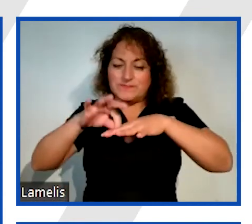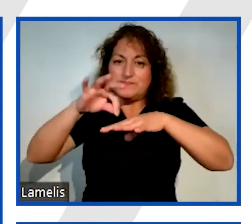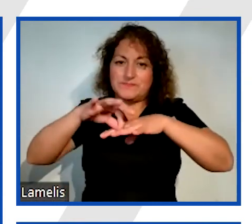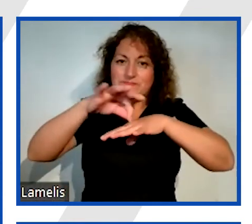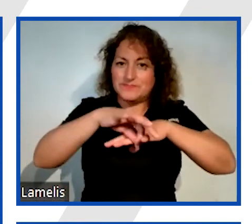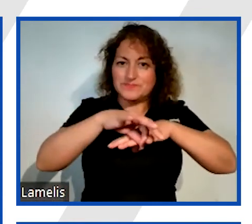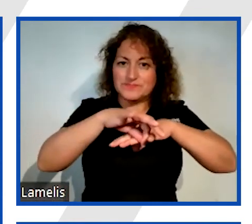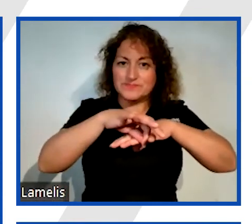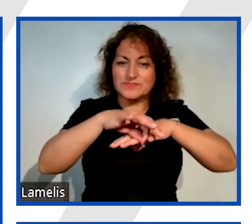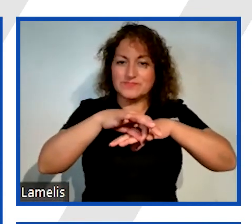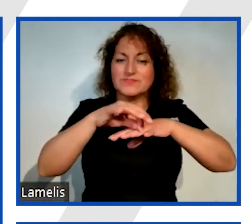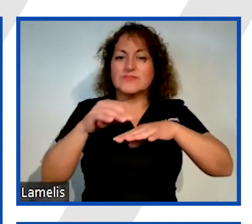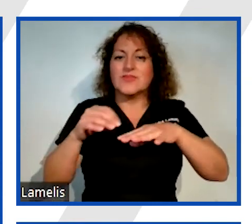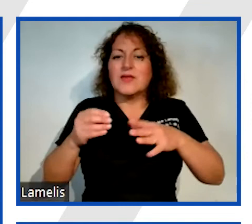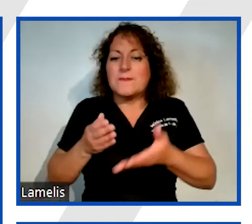ghana